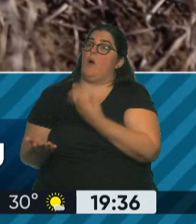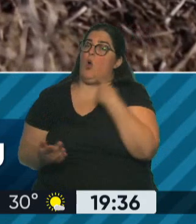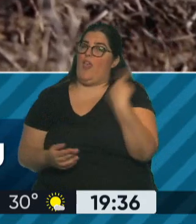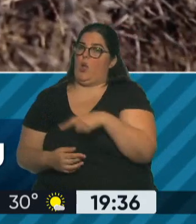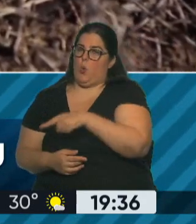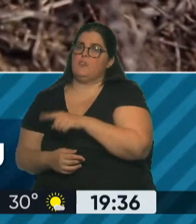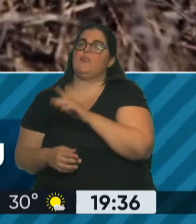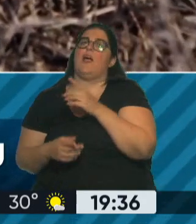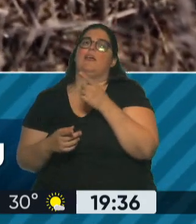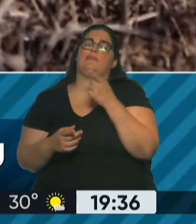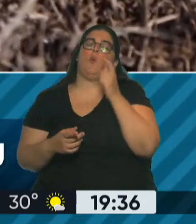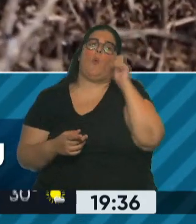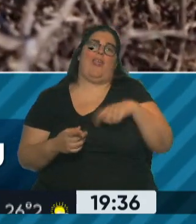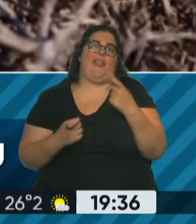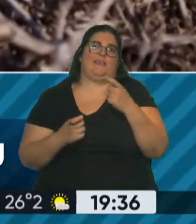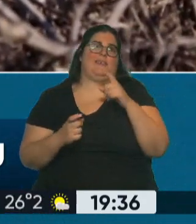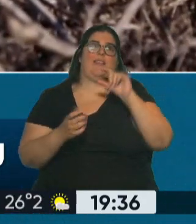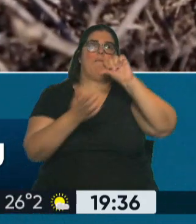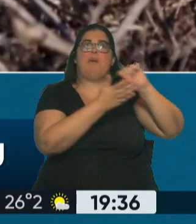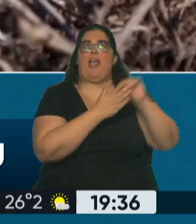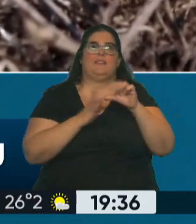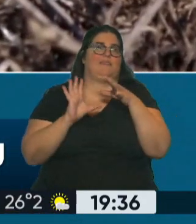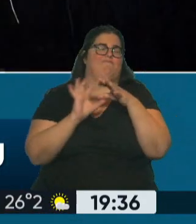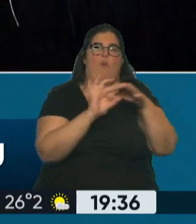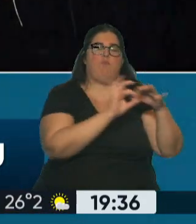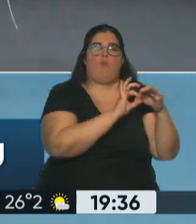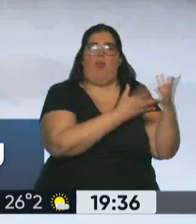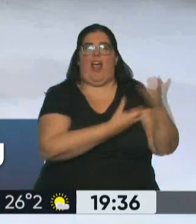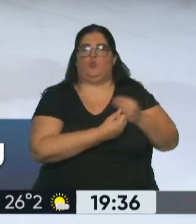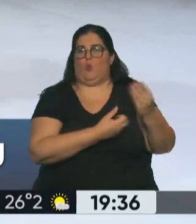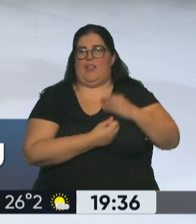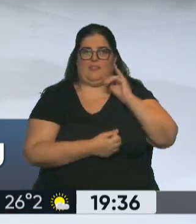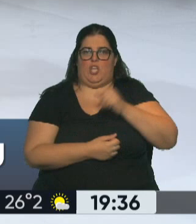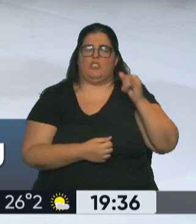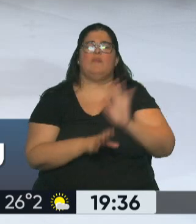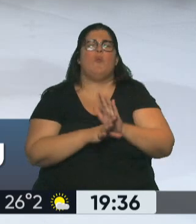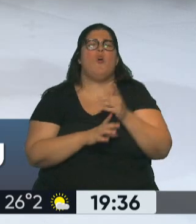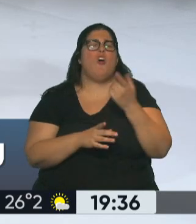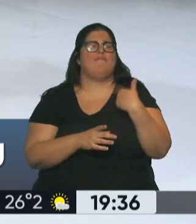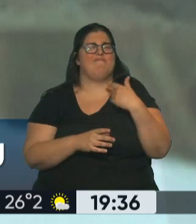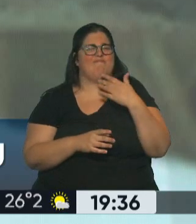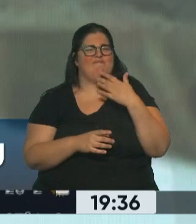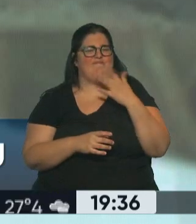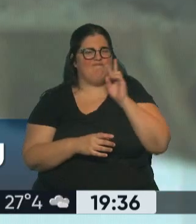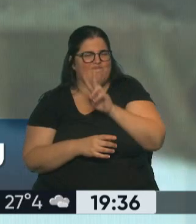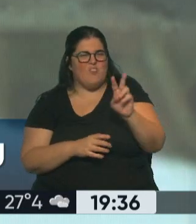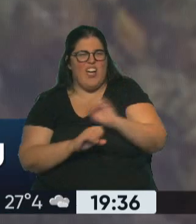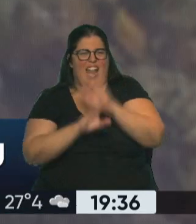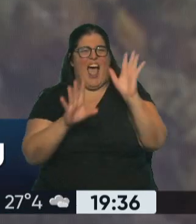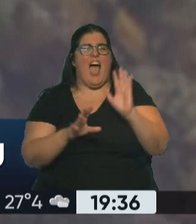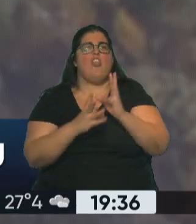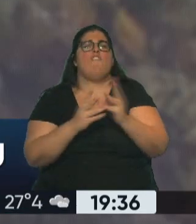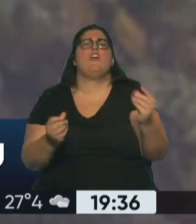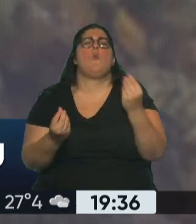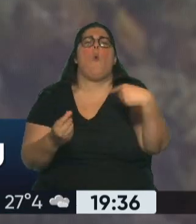por supuesto, muy fuerte. Diana, no hay un panorama claro, ¿no? En lo que refiere a imaginar un fin de la guerra, ¿no? Va a depender